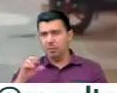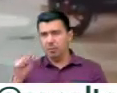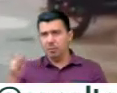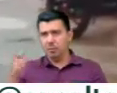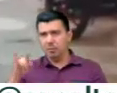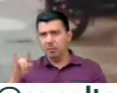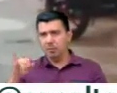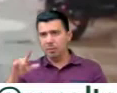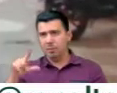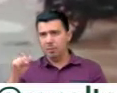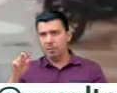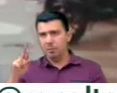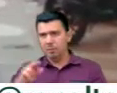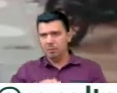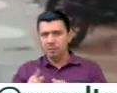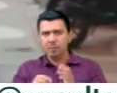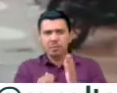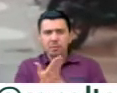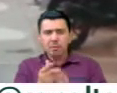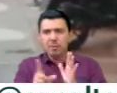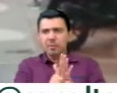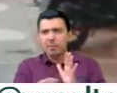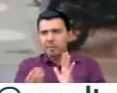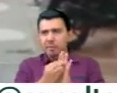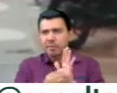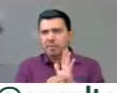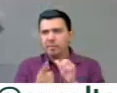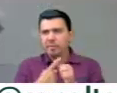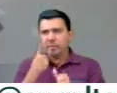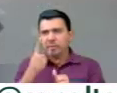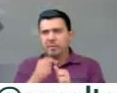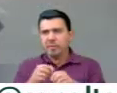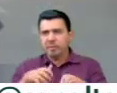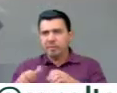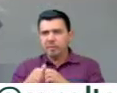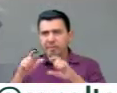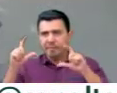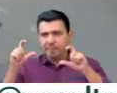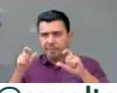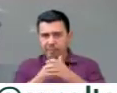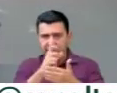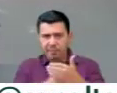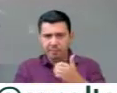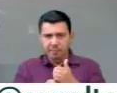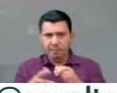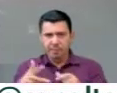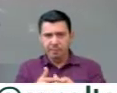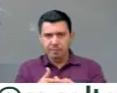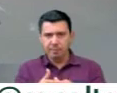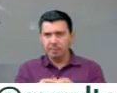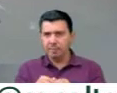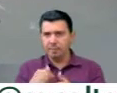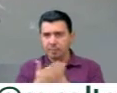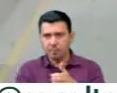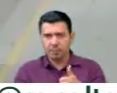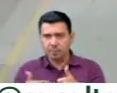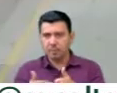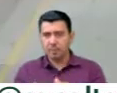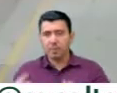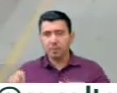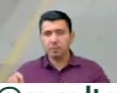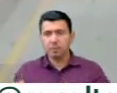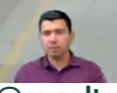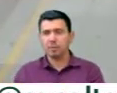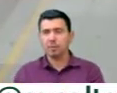La nueva ley tendrá varios componentes. El primero, los sistemas de fotomultas se suspenderán en todo el país hasta por